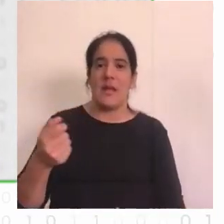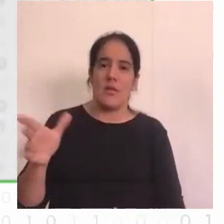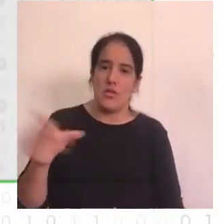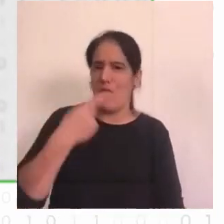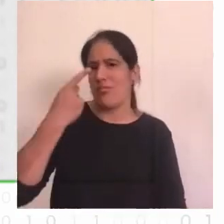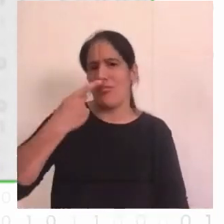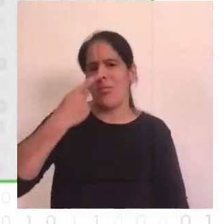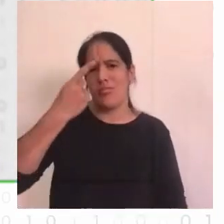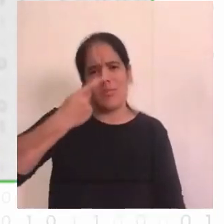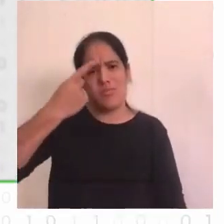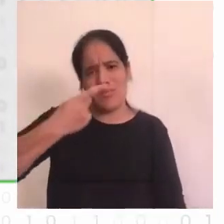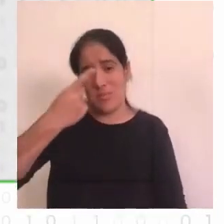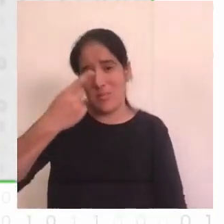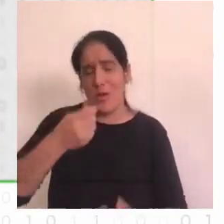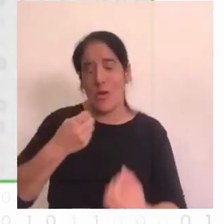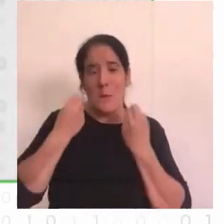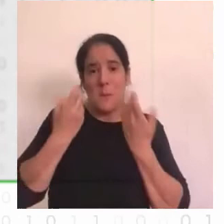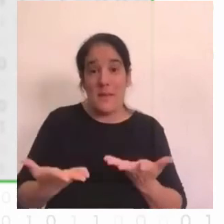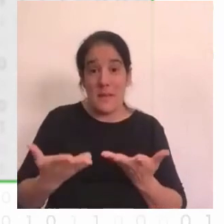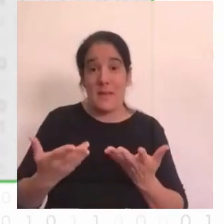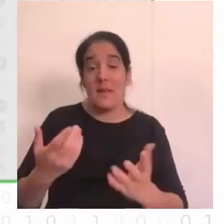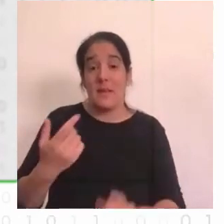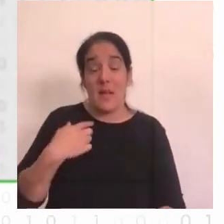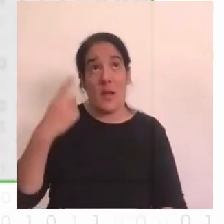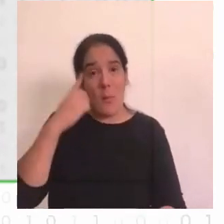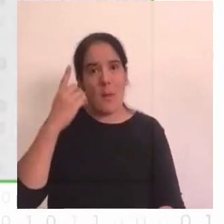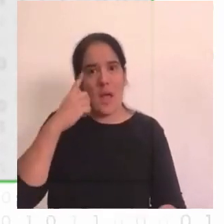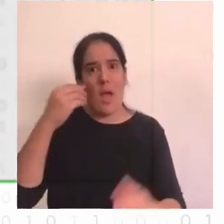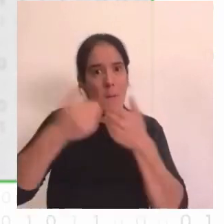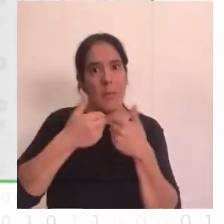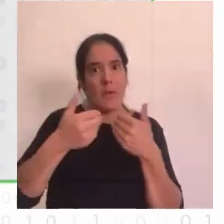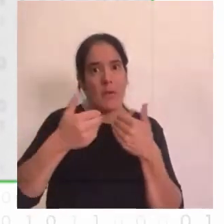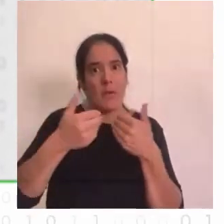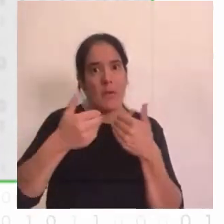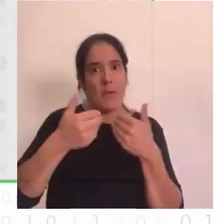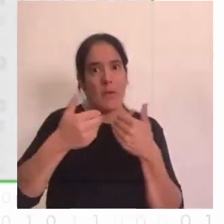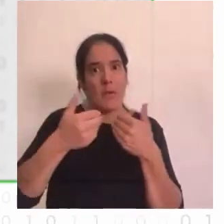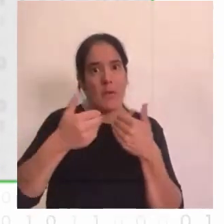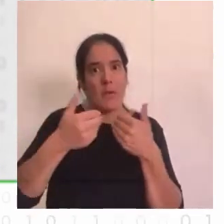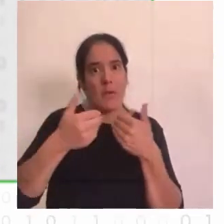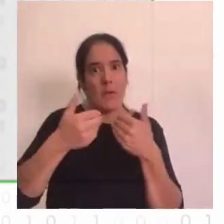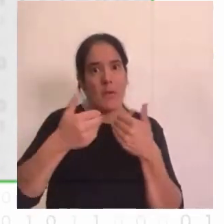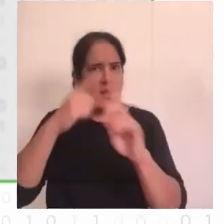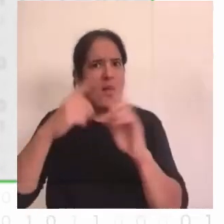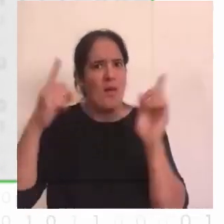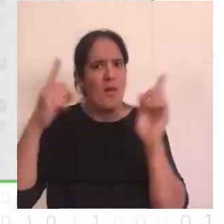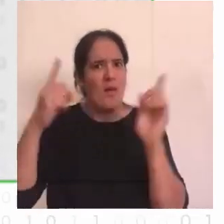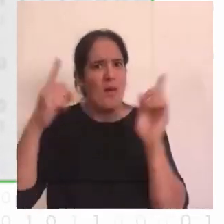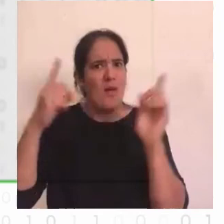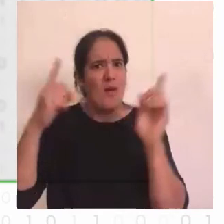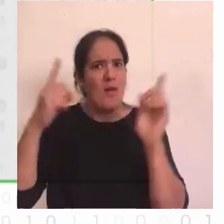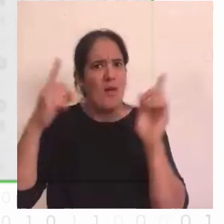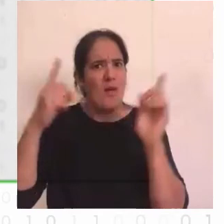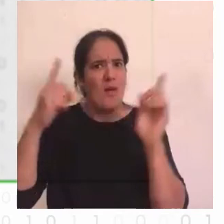y bueno, se plantean grandes cuestionamientos y desafíos a la hora de utilizar la inteligencia artificial para predecir con datos genómicos. Y